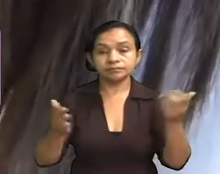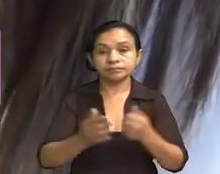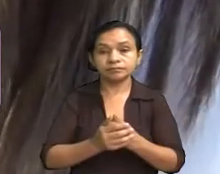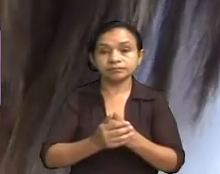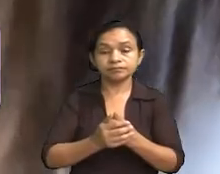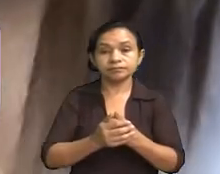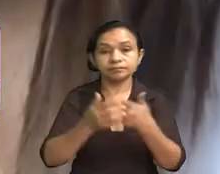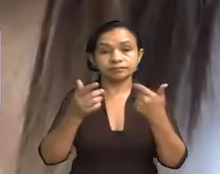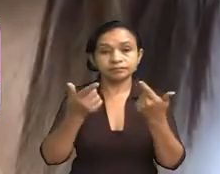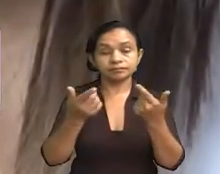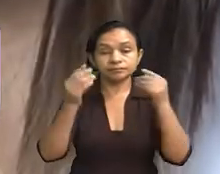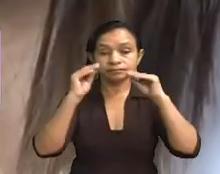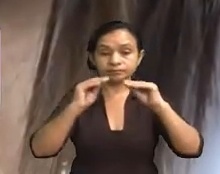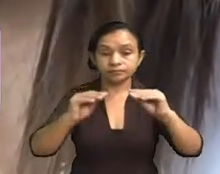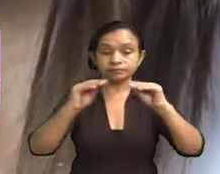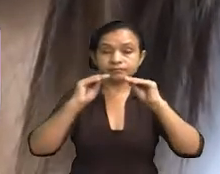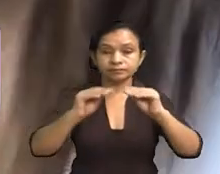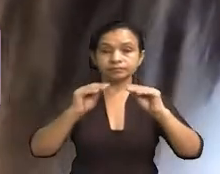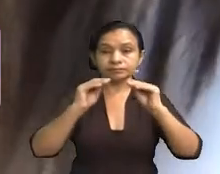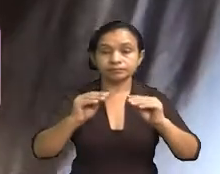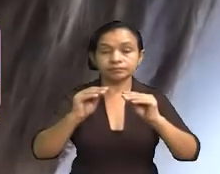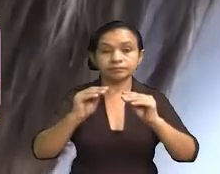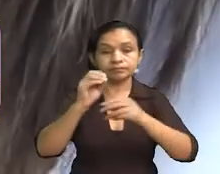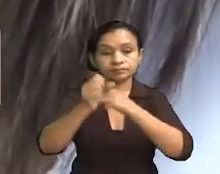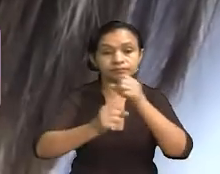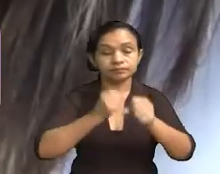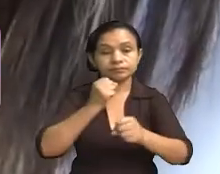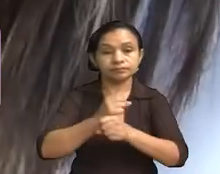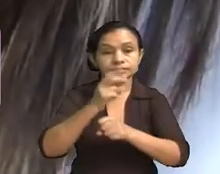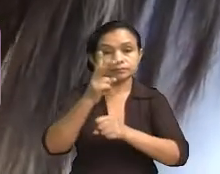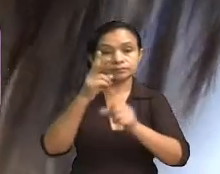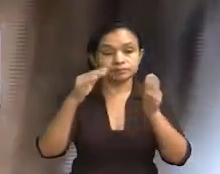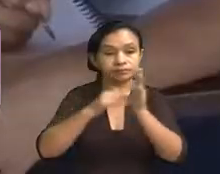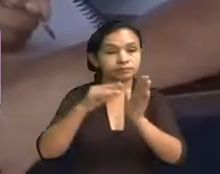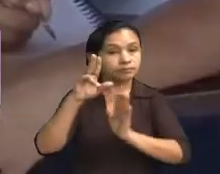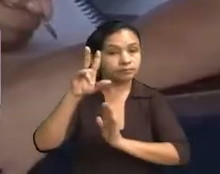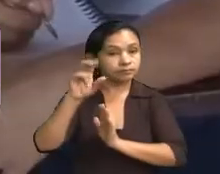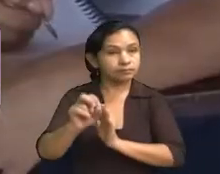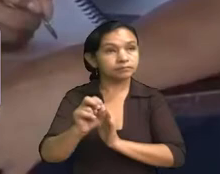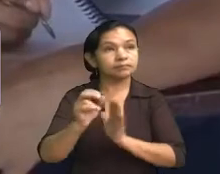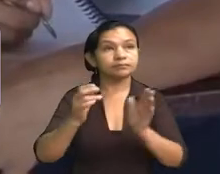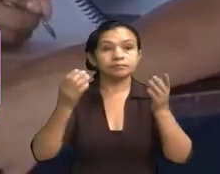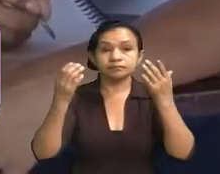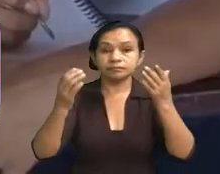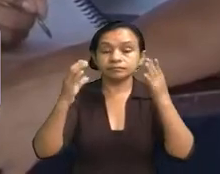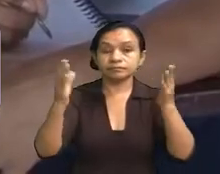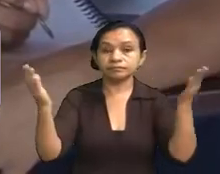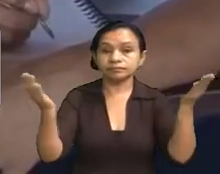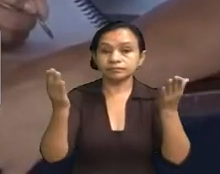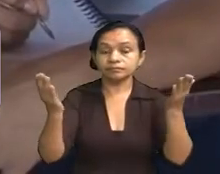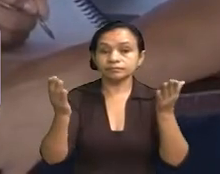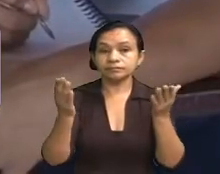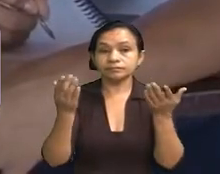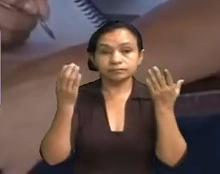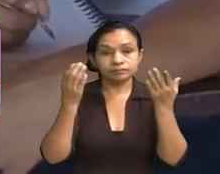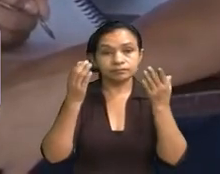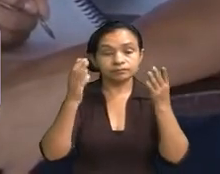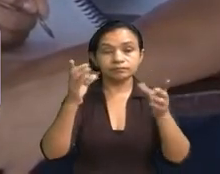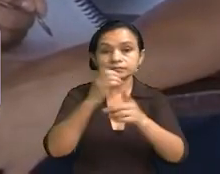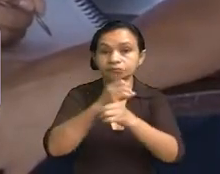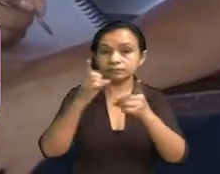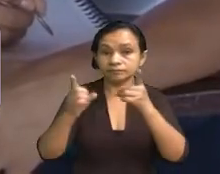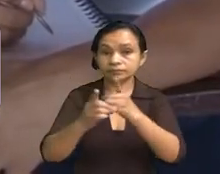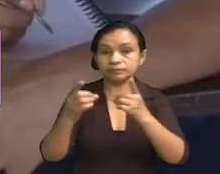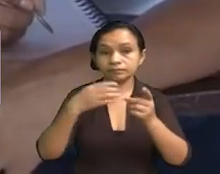del sector educación para el año 2020. Y sin duda alguna también condiciones que garantizan